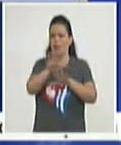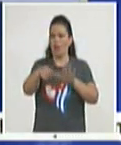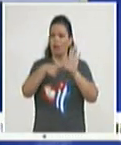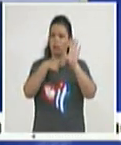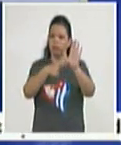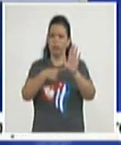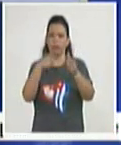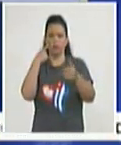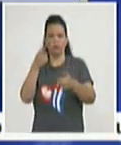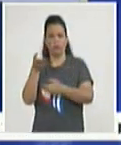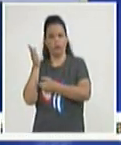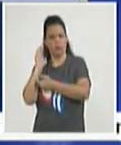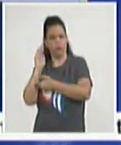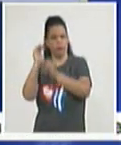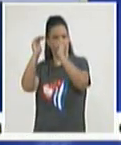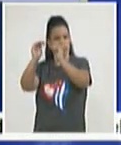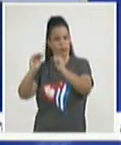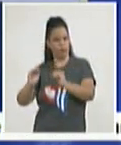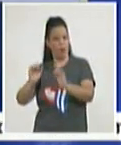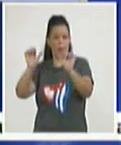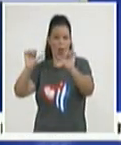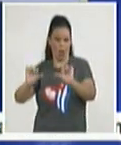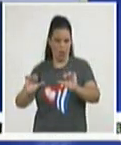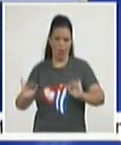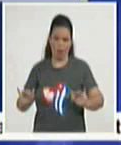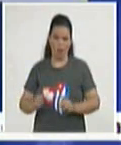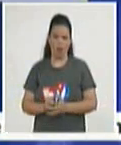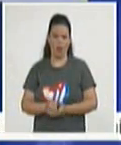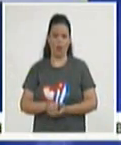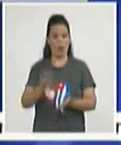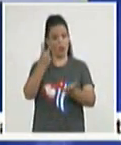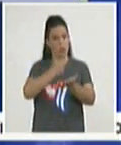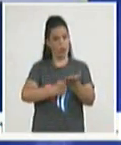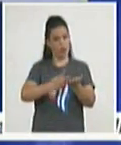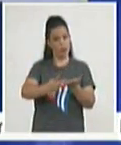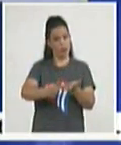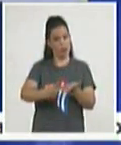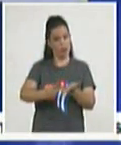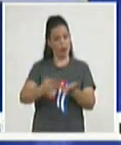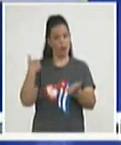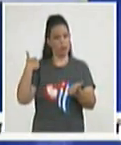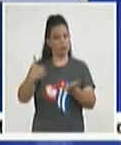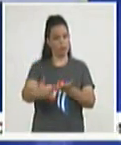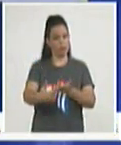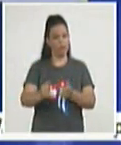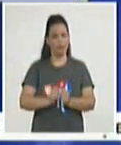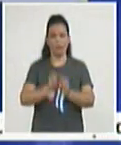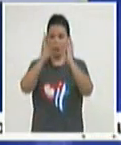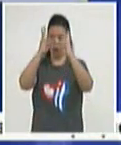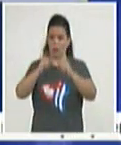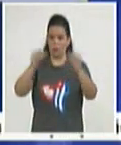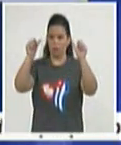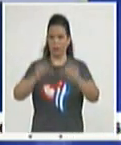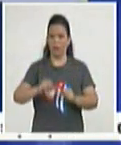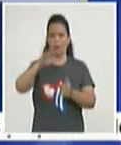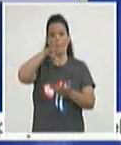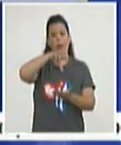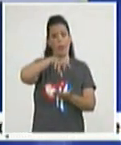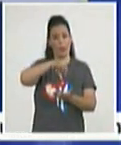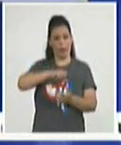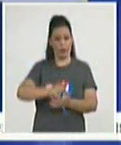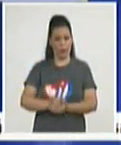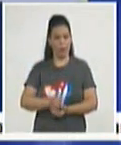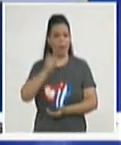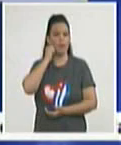mayores tasas de incidencia en estos últimos 15 días. Las cifras más elevadas en Pinar de Río, con más